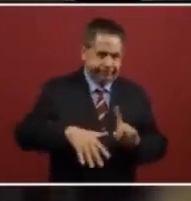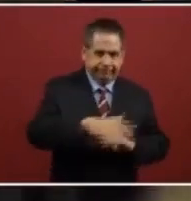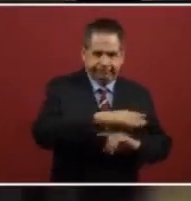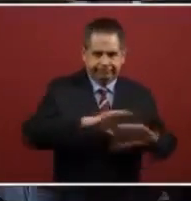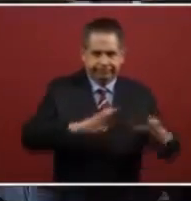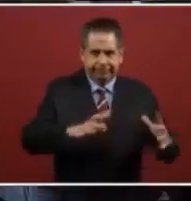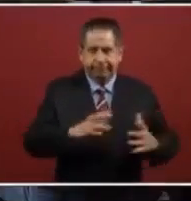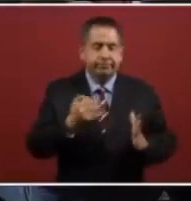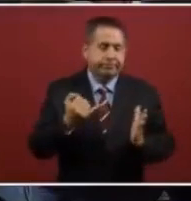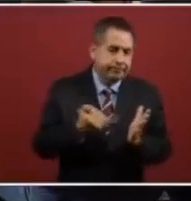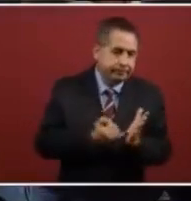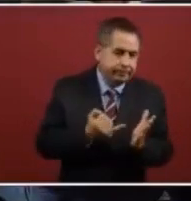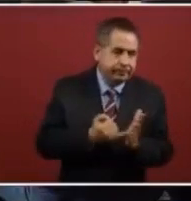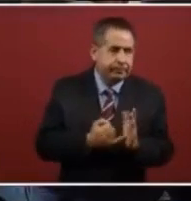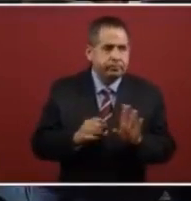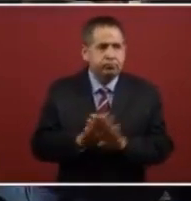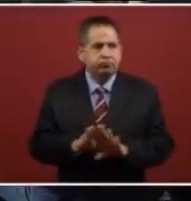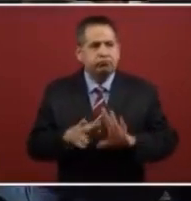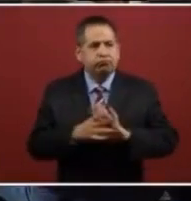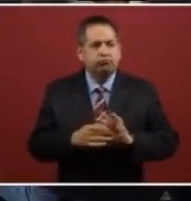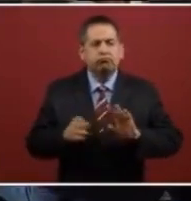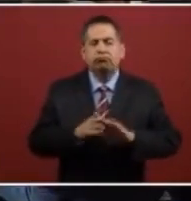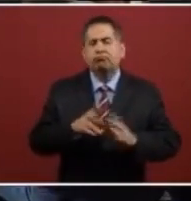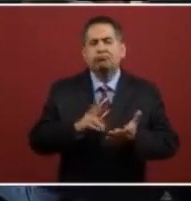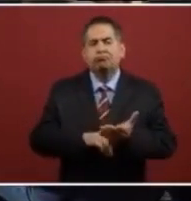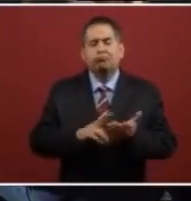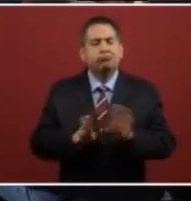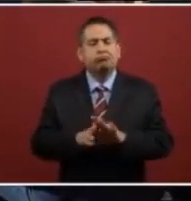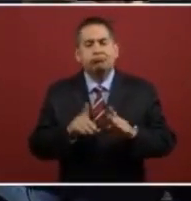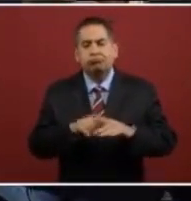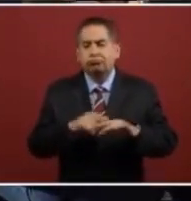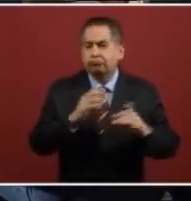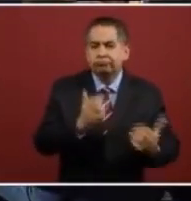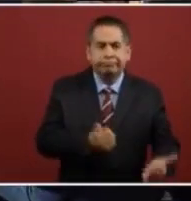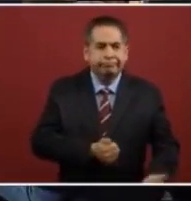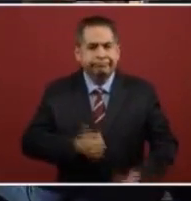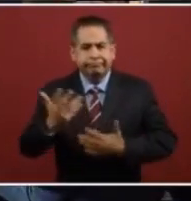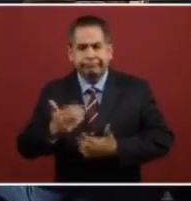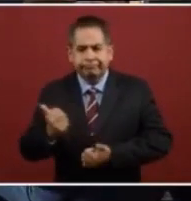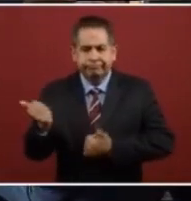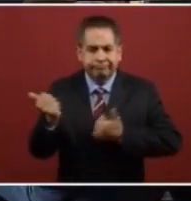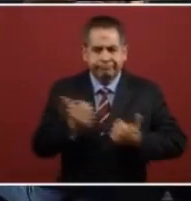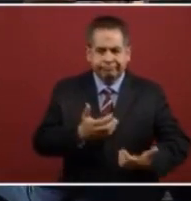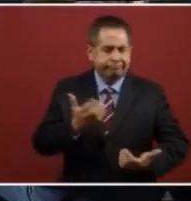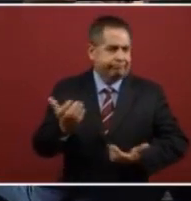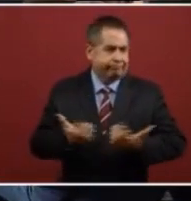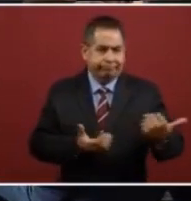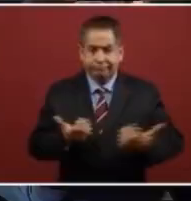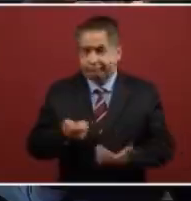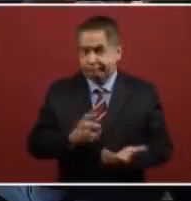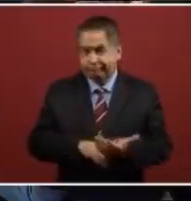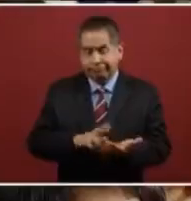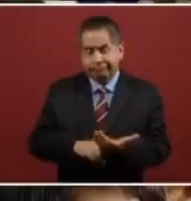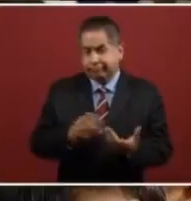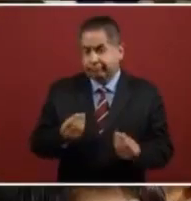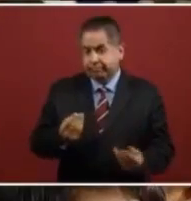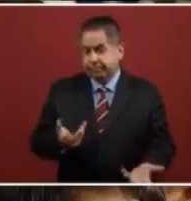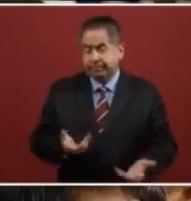los aranceles, de los impuestos, de lo que cuesta transportar toda esa mercancía, vale muchísimo. Entonces,